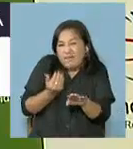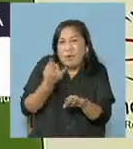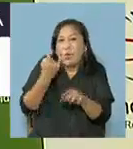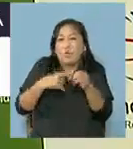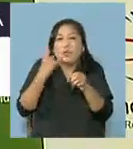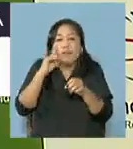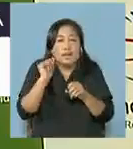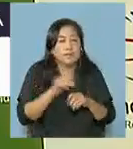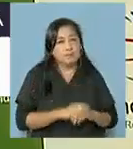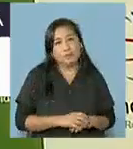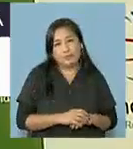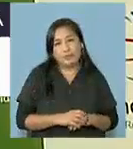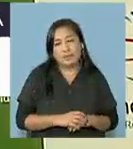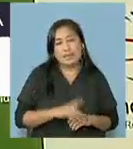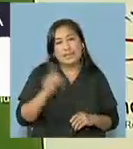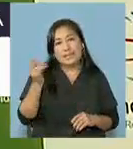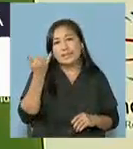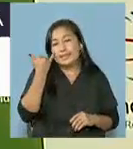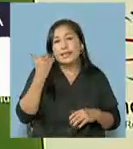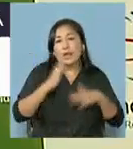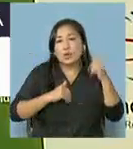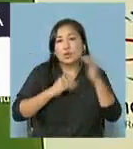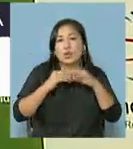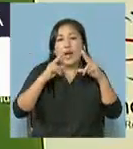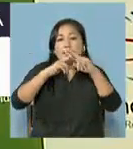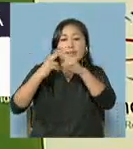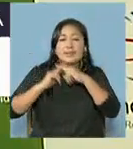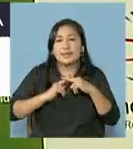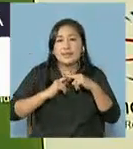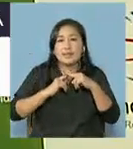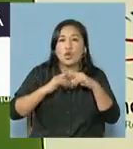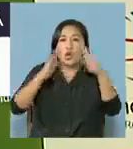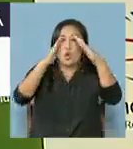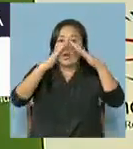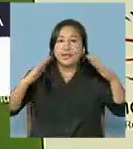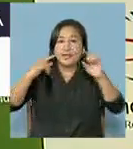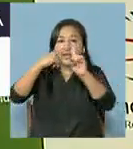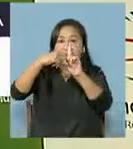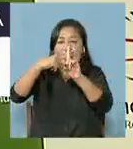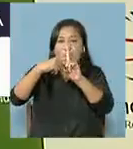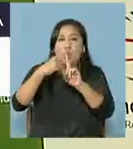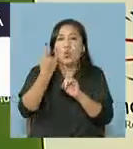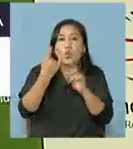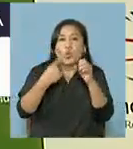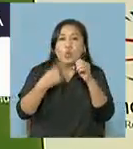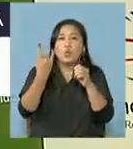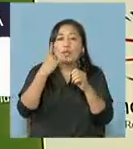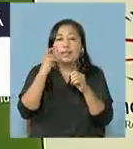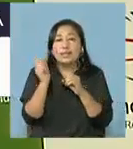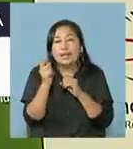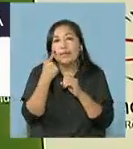entregarse? Efectivamente, todo lo que es la obra civil de la obra de Uquía está concluida. Estamos armando ahora unos andamios para la gente